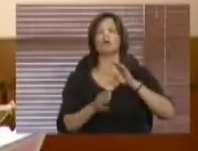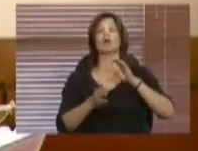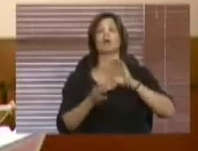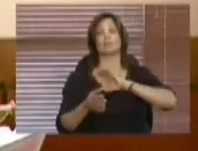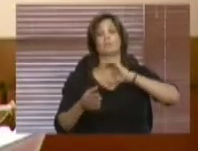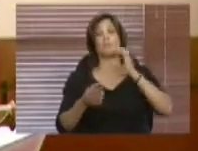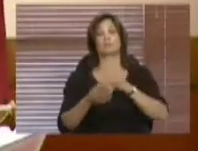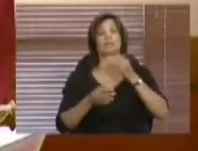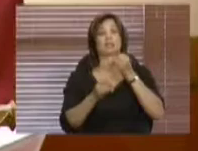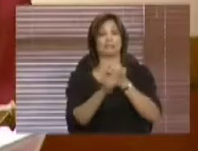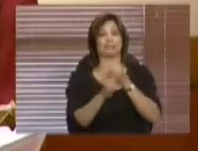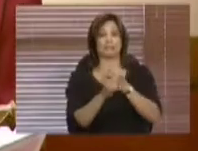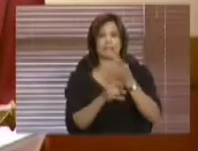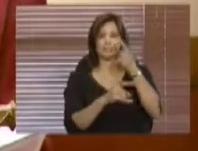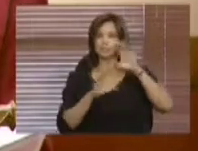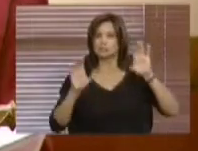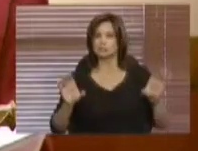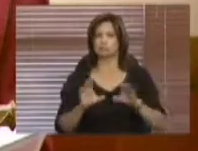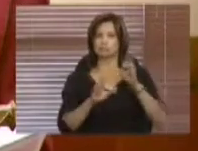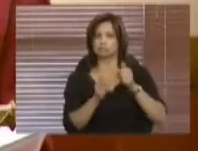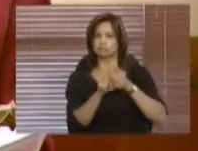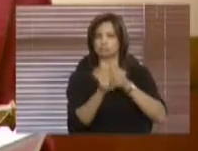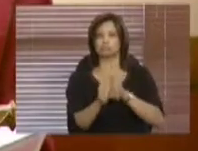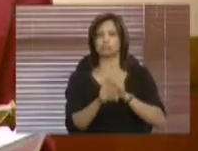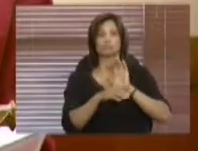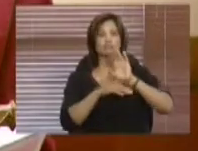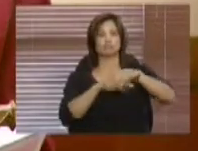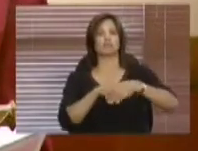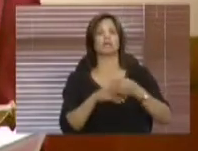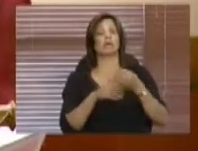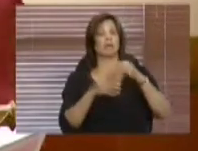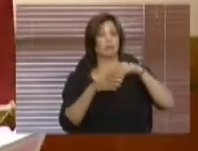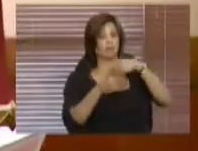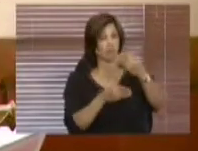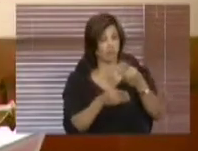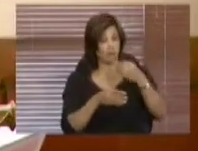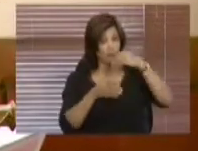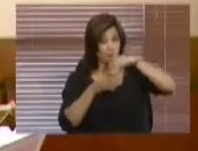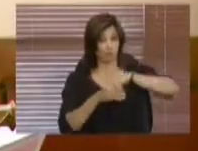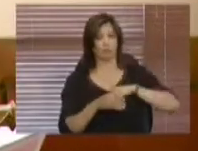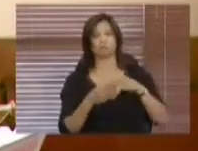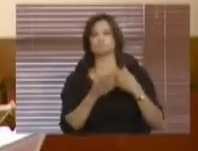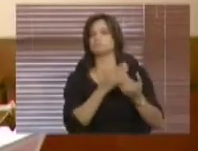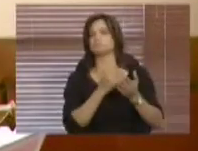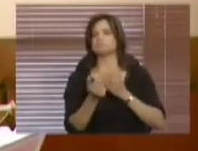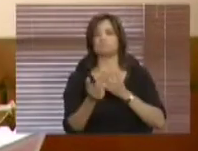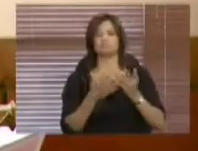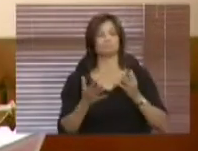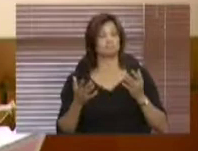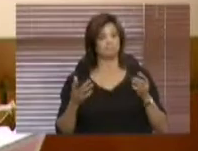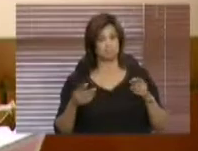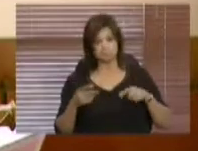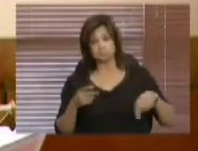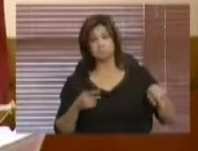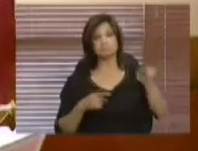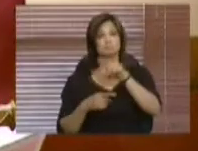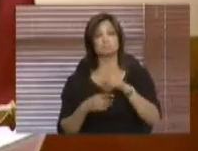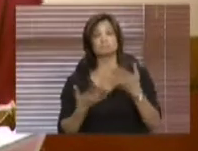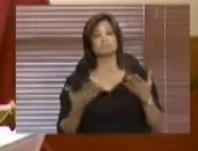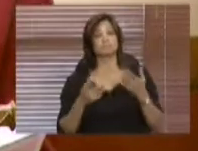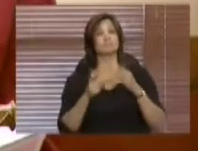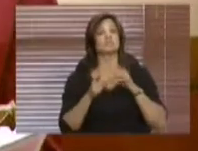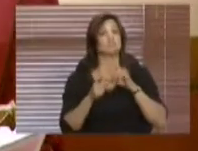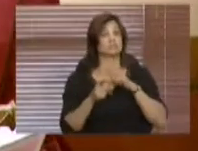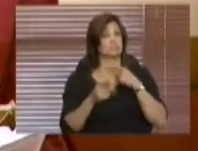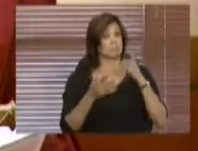jurisdiccional debe actuar al abrigo de presiones internas o externas de cualquier índole. Todo ello sin desmedro